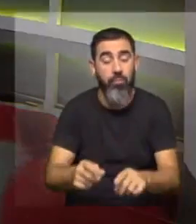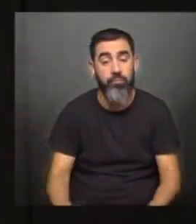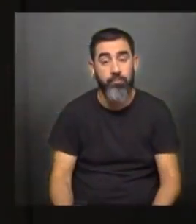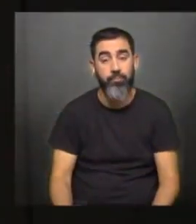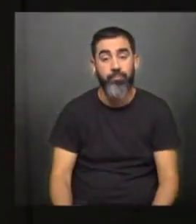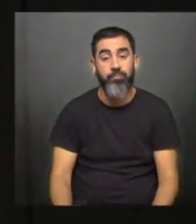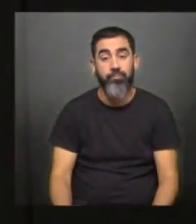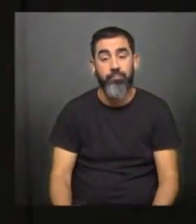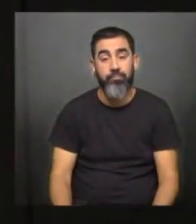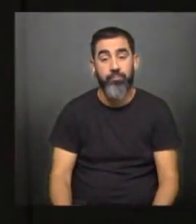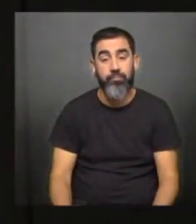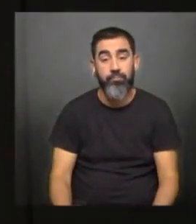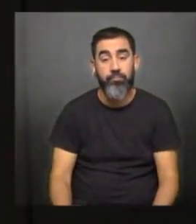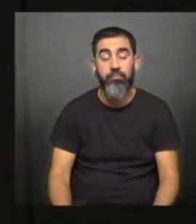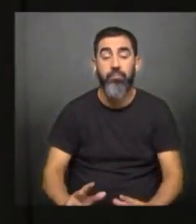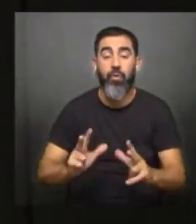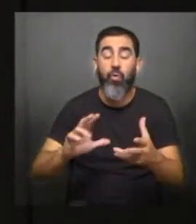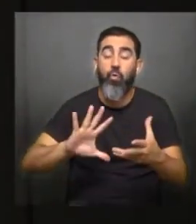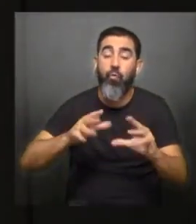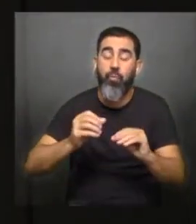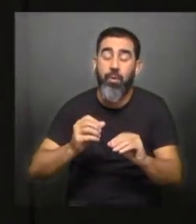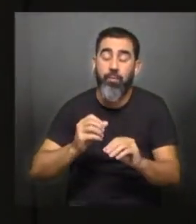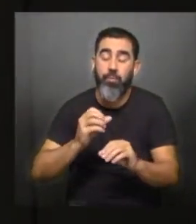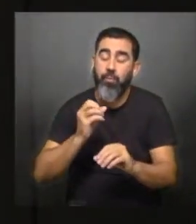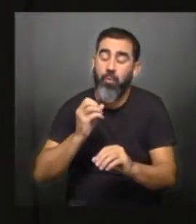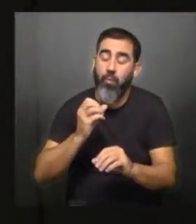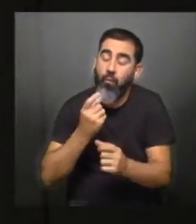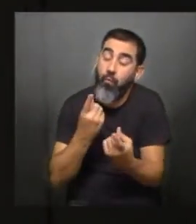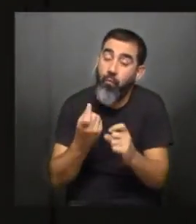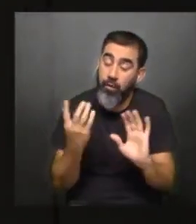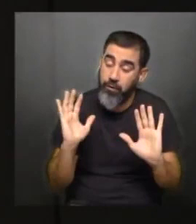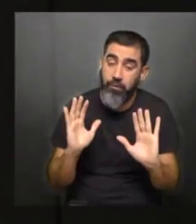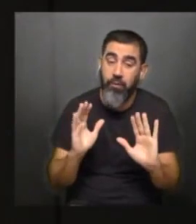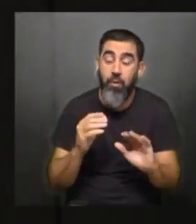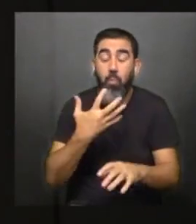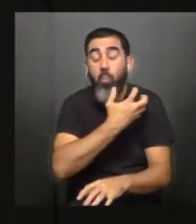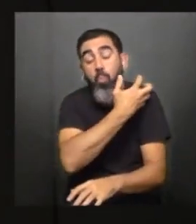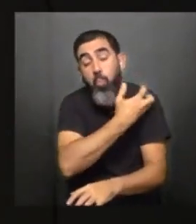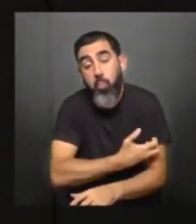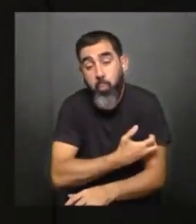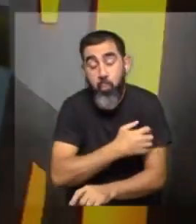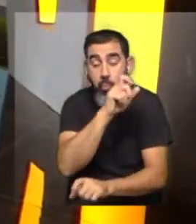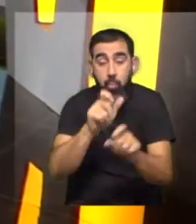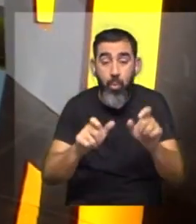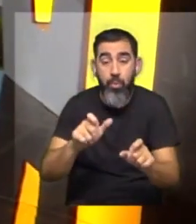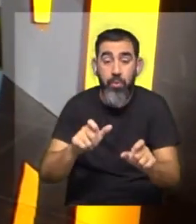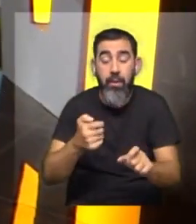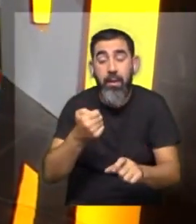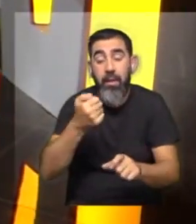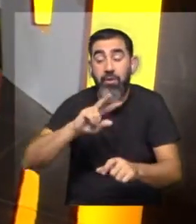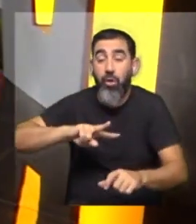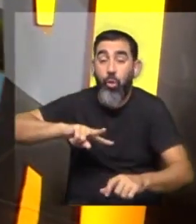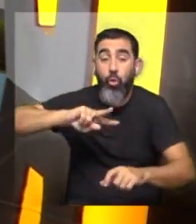decir de una manera, si se quiere, burda, pero creo que facilita la comprensión. Los pobres en Uruguay tienen prácticamente